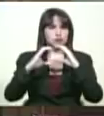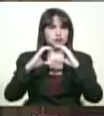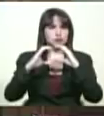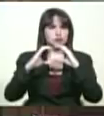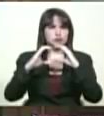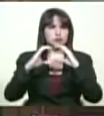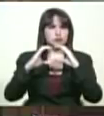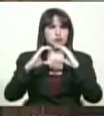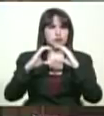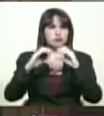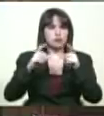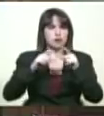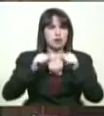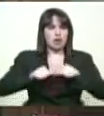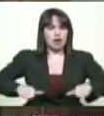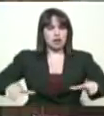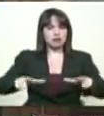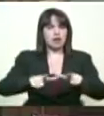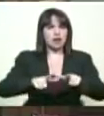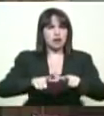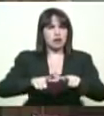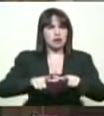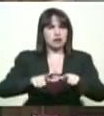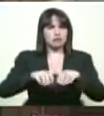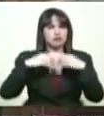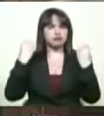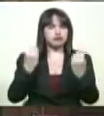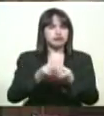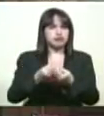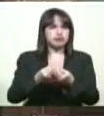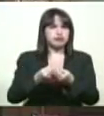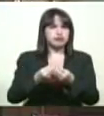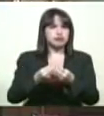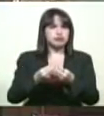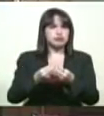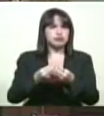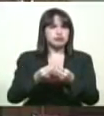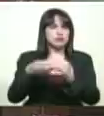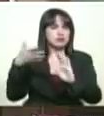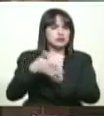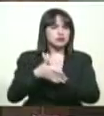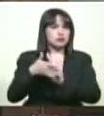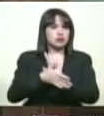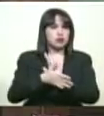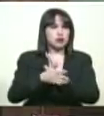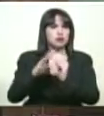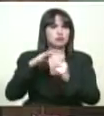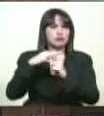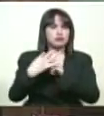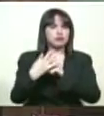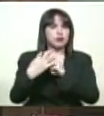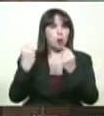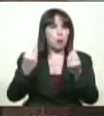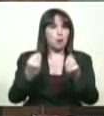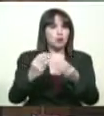de la sala situacional cómo es que la llaman ustedes del puesto de